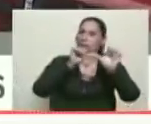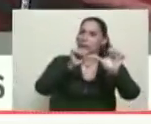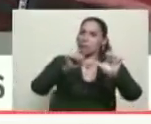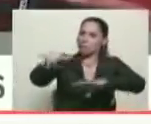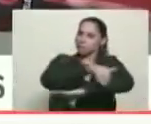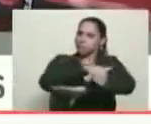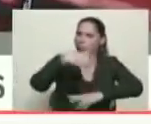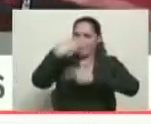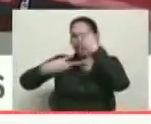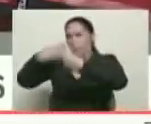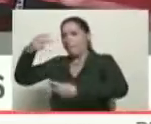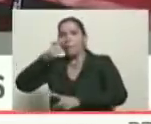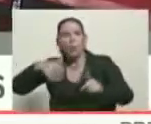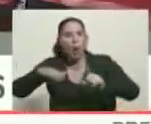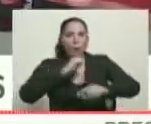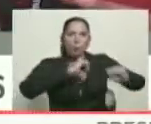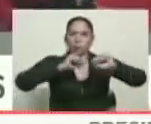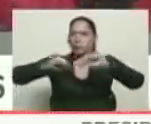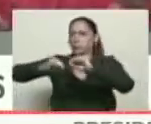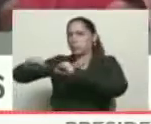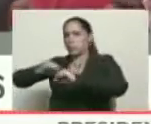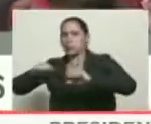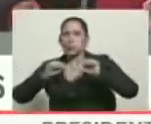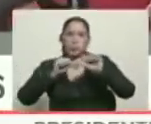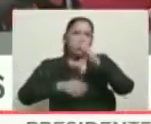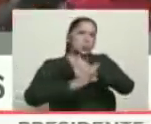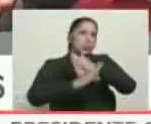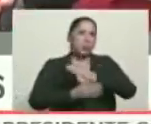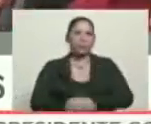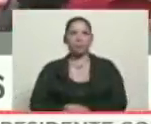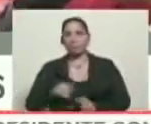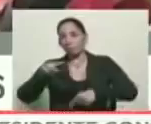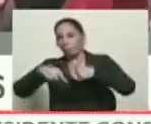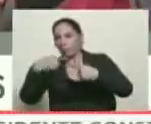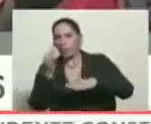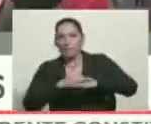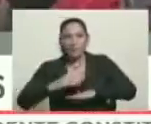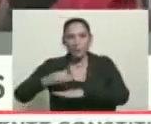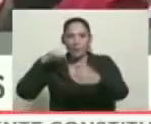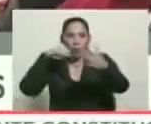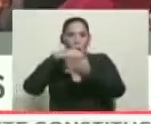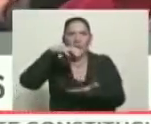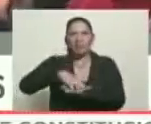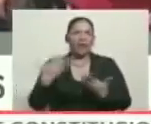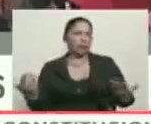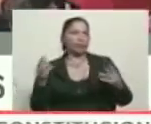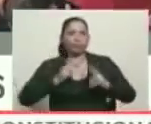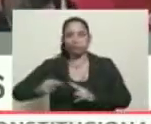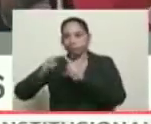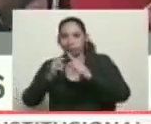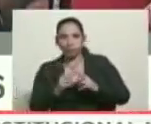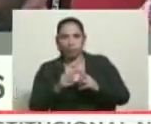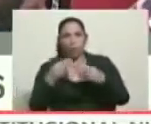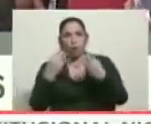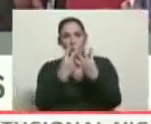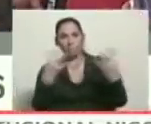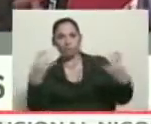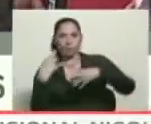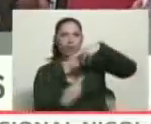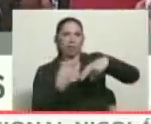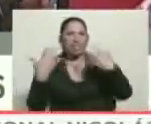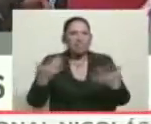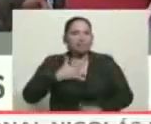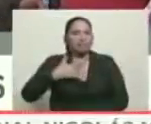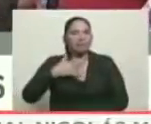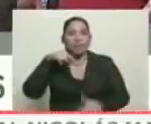calle. Pueblo en la calle, movilizado constantemente. Ahora, después de lo que fue ese golpe de Estado, ¿qué se conoce? ¿Cómo están las filas revolucionarias y cómo están las